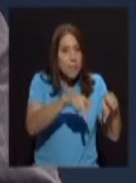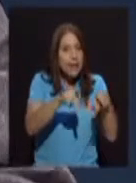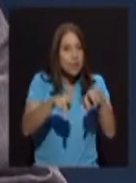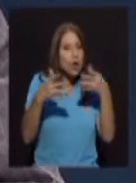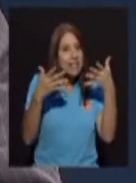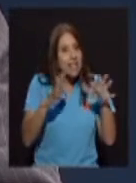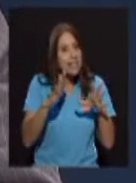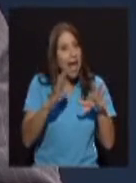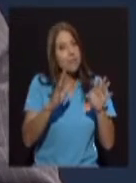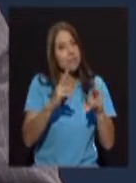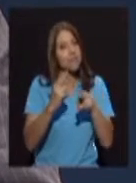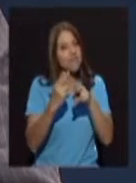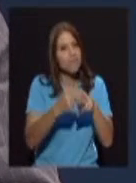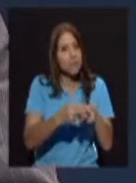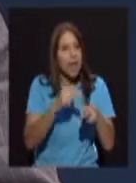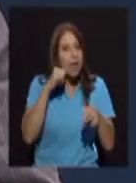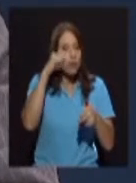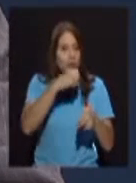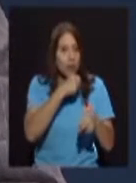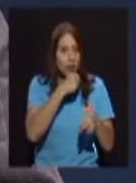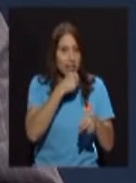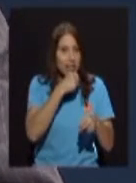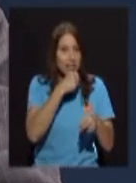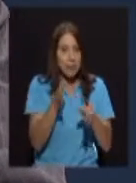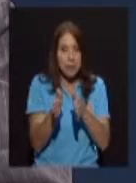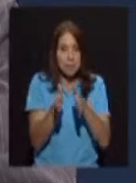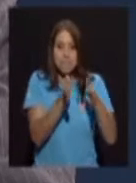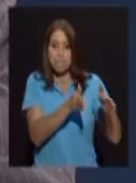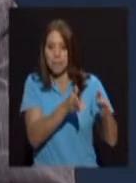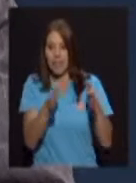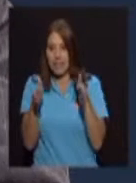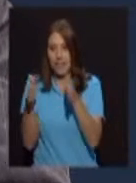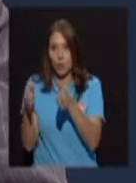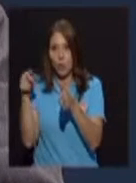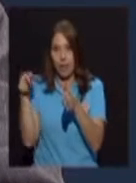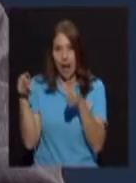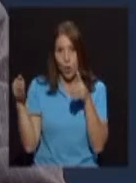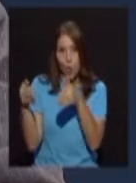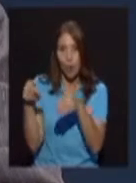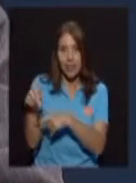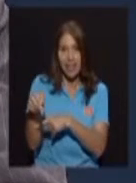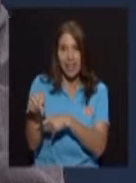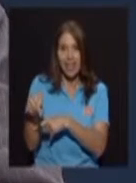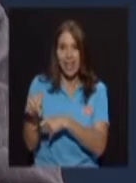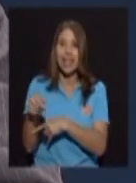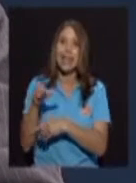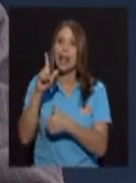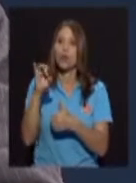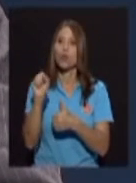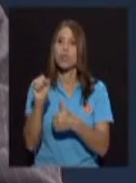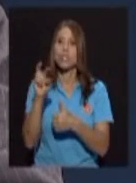denominar o ya se podían llamar como adultos mayores, mientras que la segunda cohorte, que es la que don Luis Rosero y Will Dow,